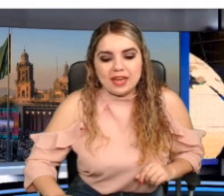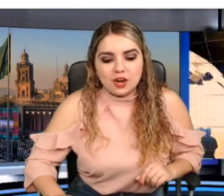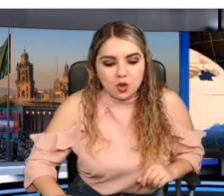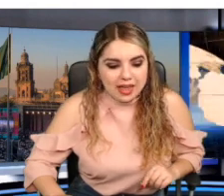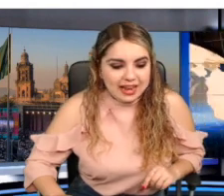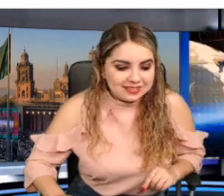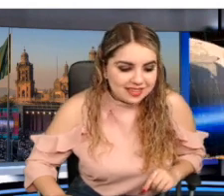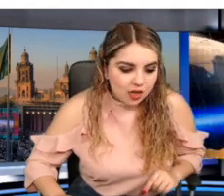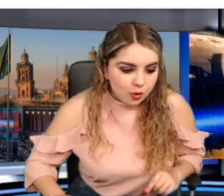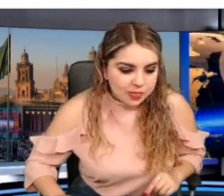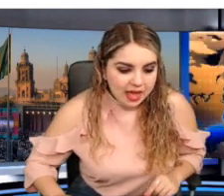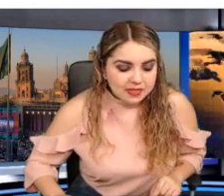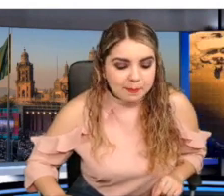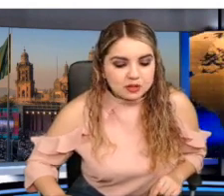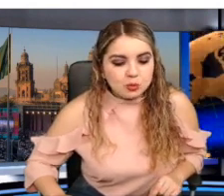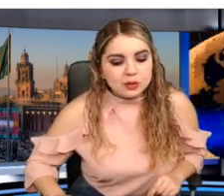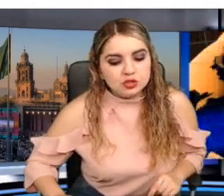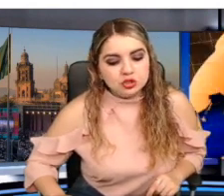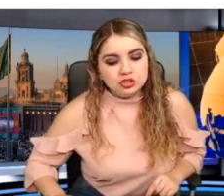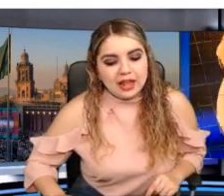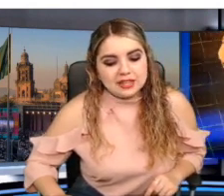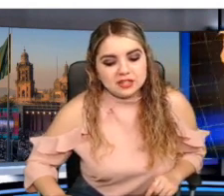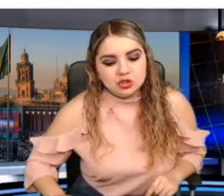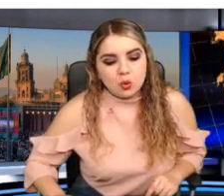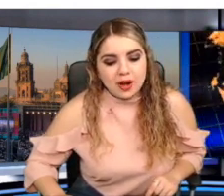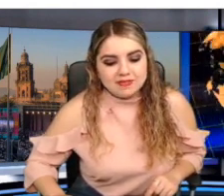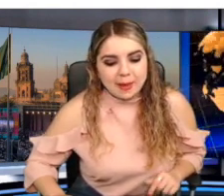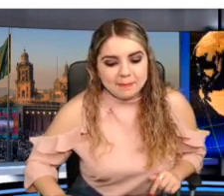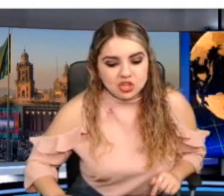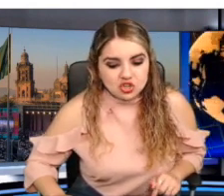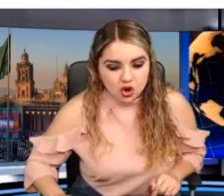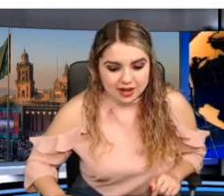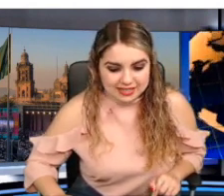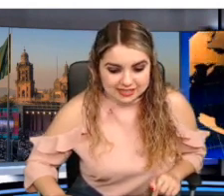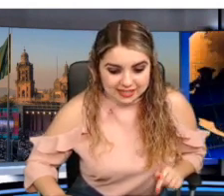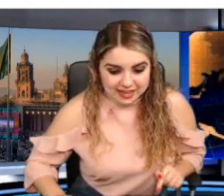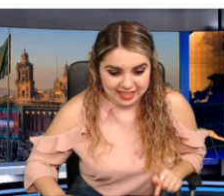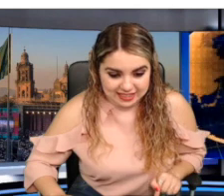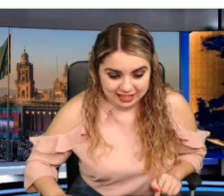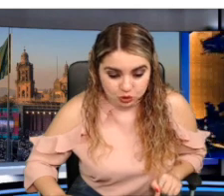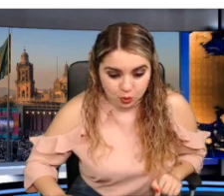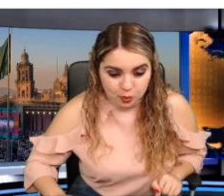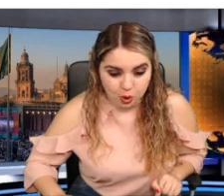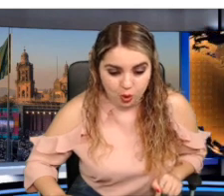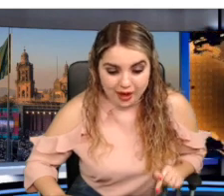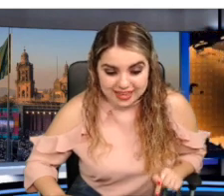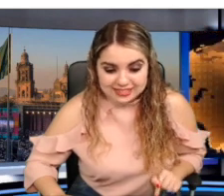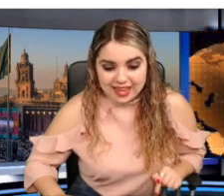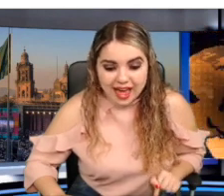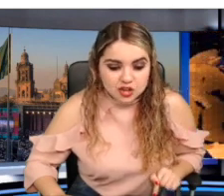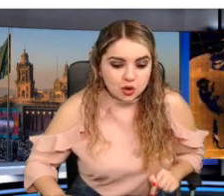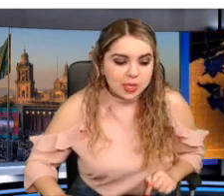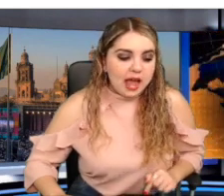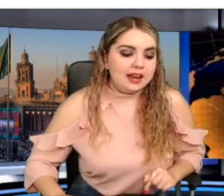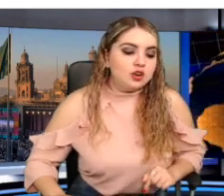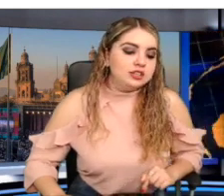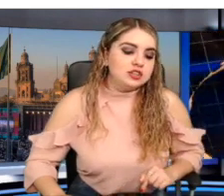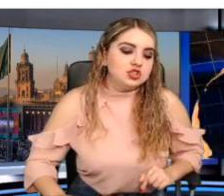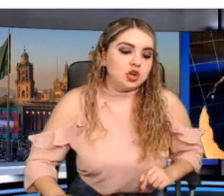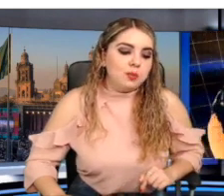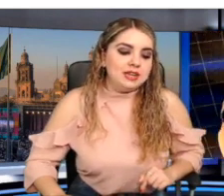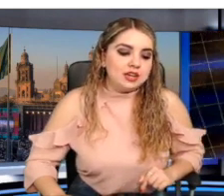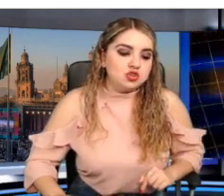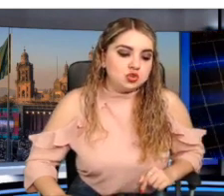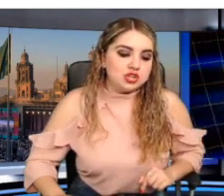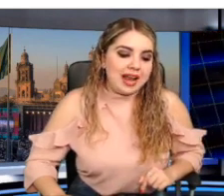de gobierno del estado. Del presupuesto total de 140 millones que tuvo este año, la